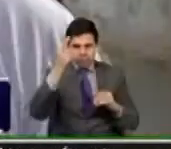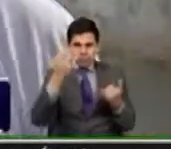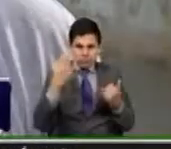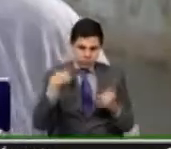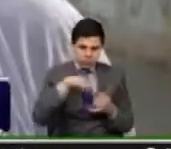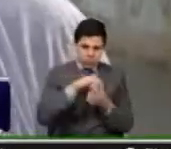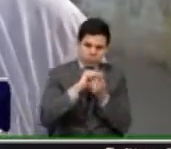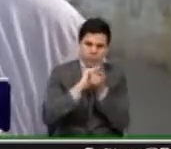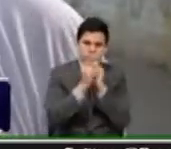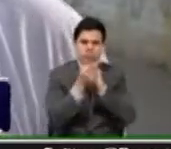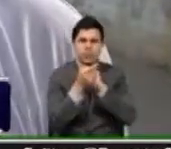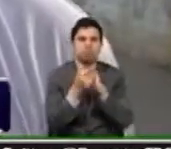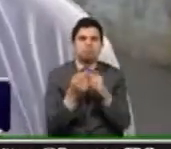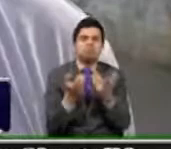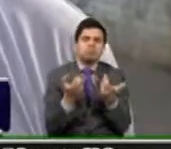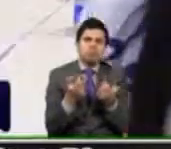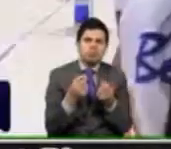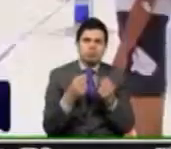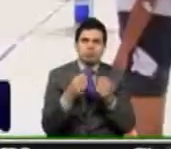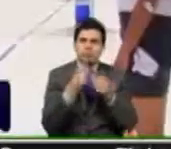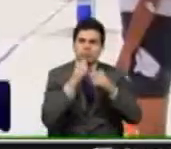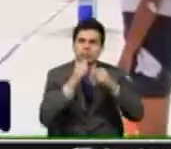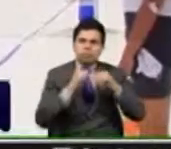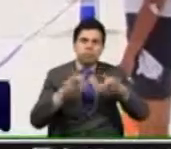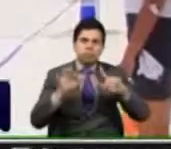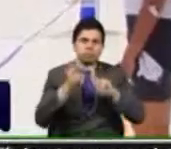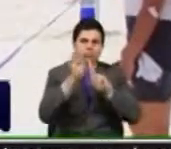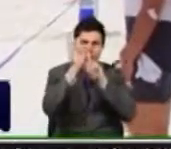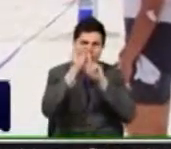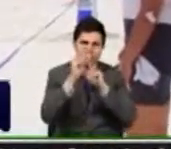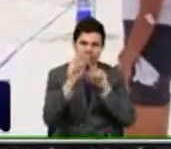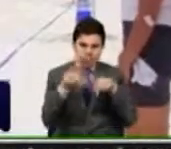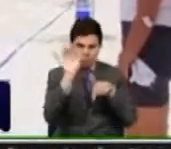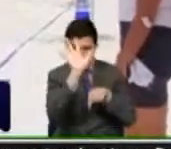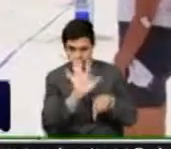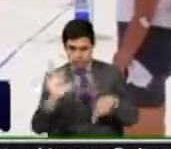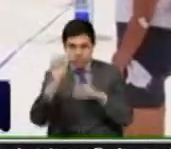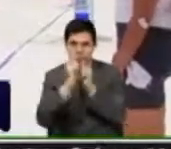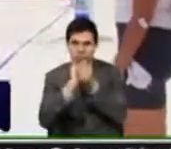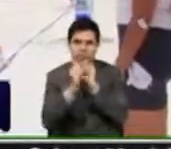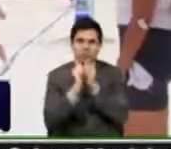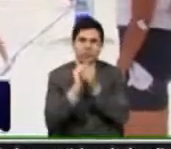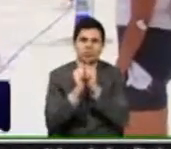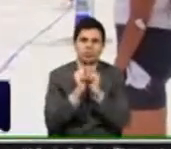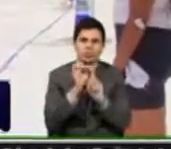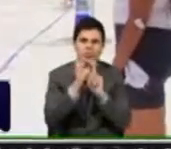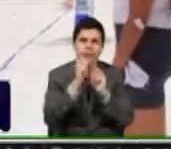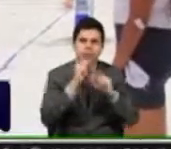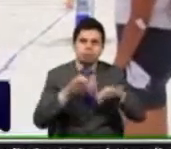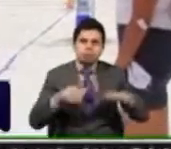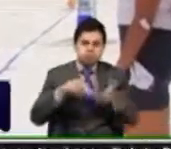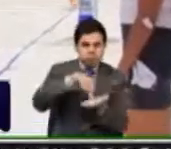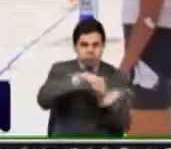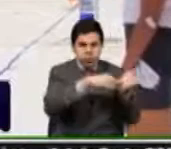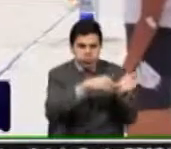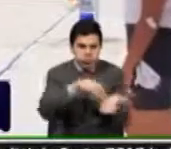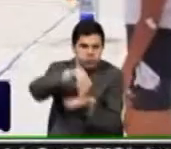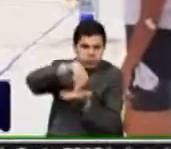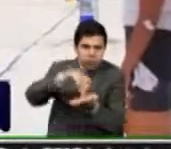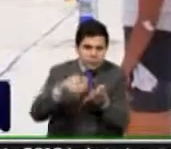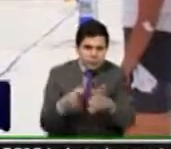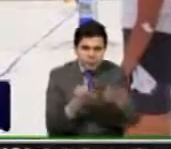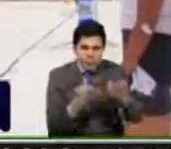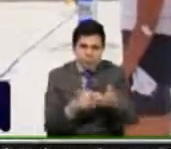cambiamos para tener aguas abiertas. El departamento competirá en deportes como actividades subacuáticas, esquí náutico, fútbol